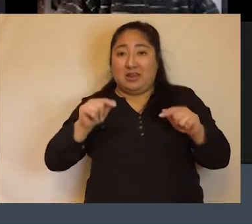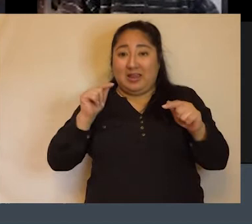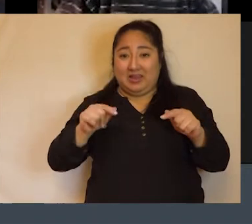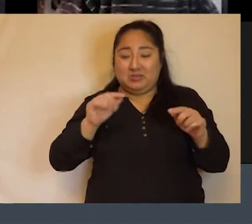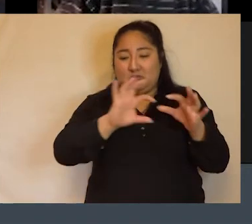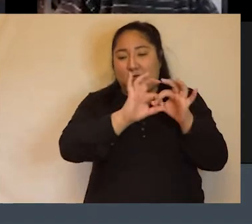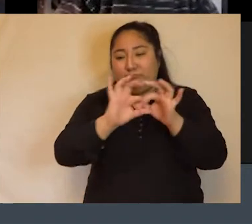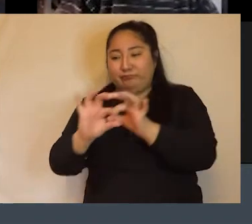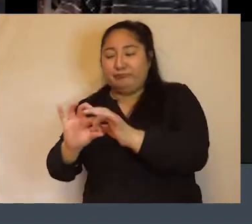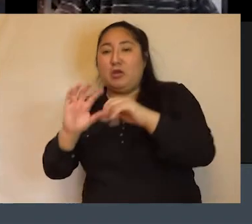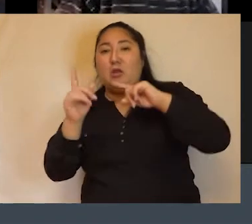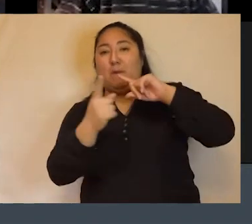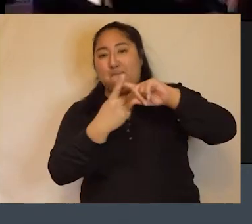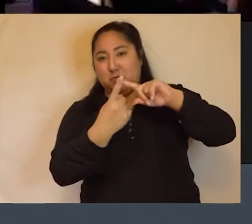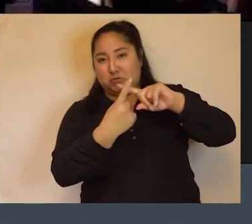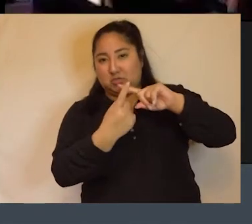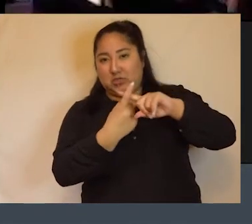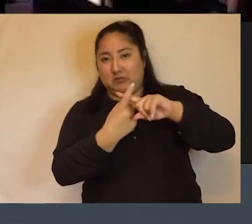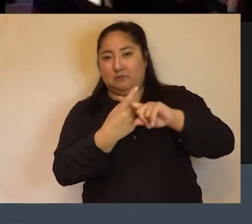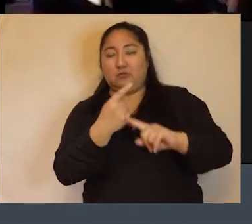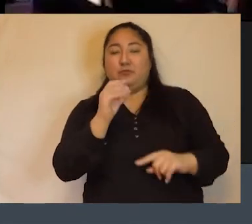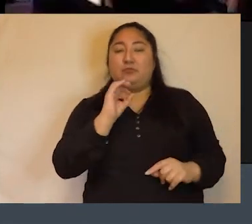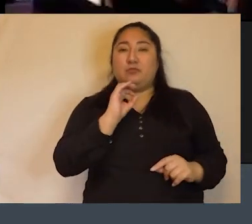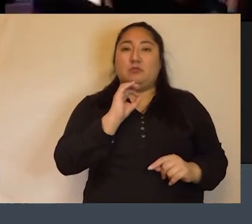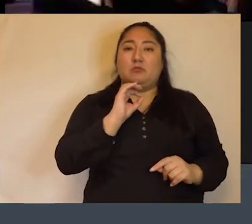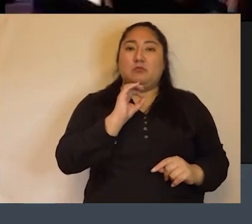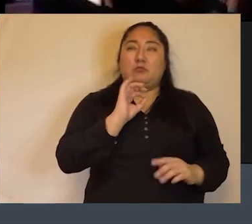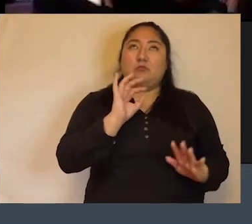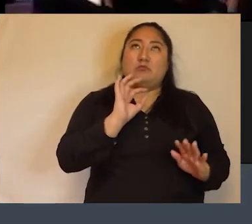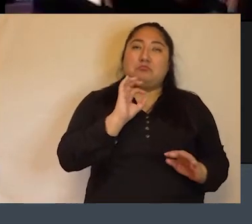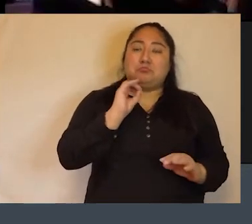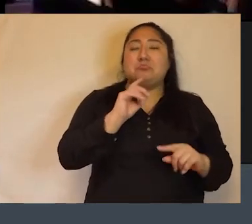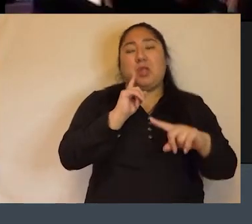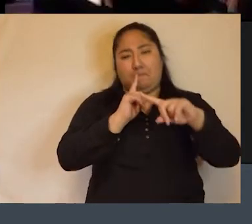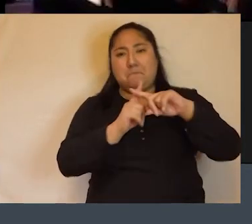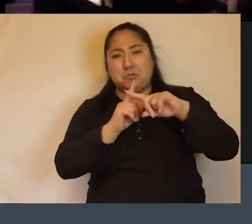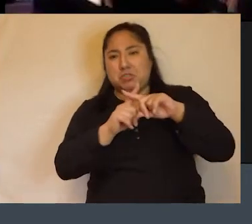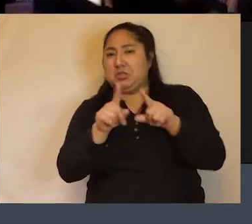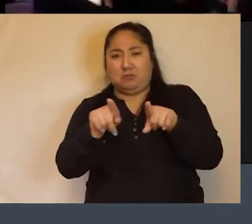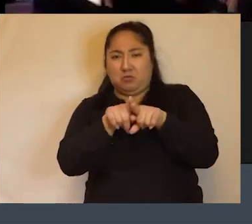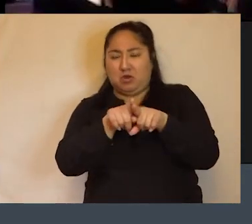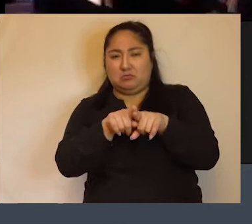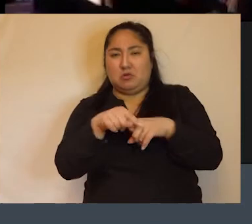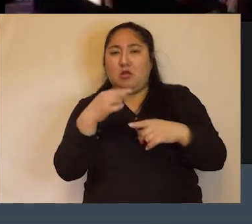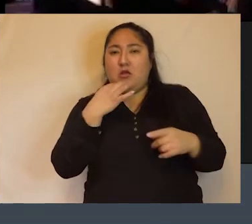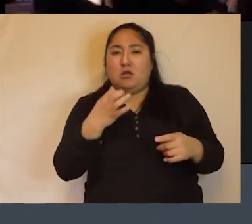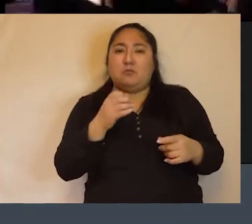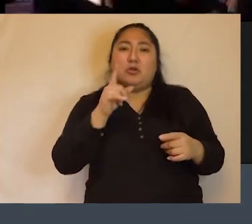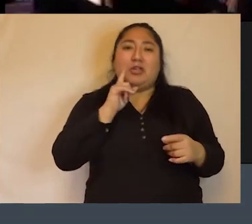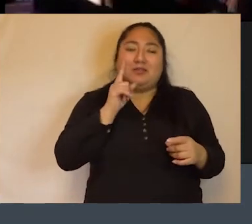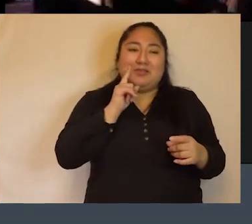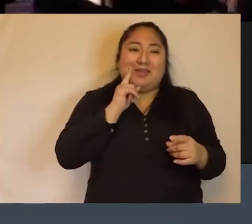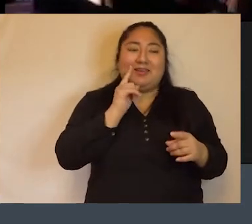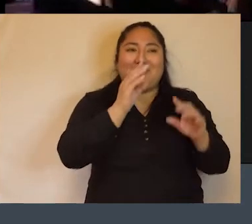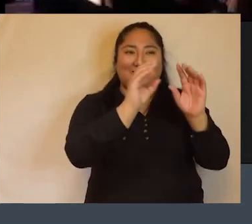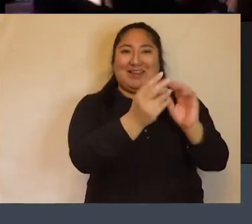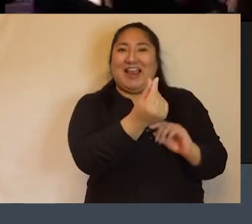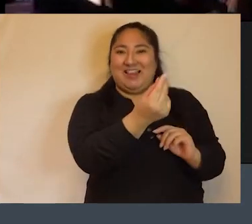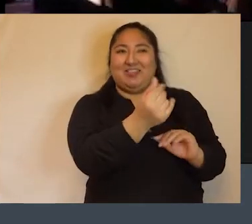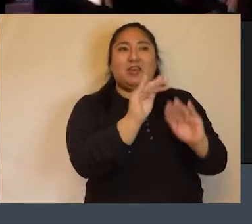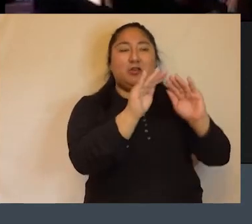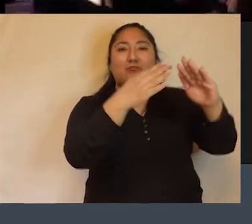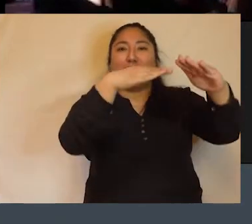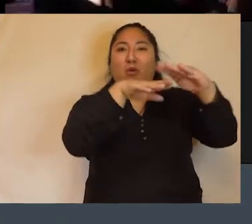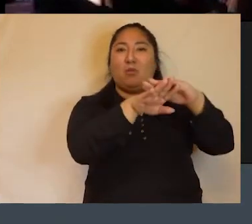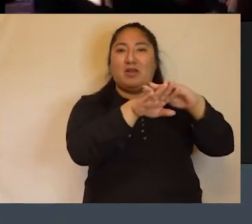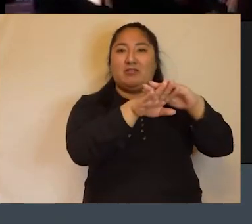va a tener un efecto positivo o a lo más va a ser, va a ser un efecto positivo igual, porque van a tener la